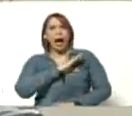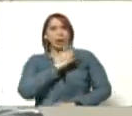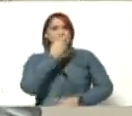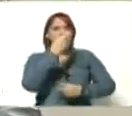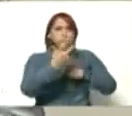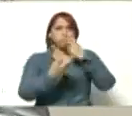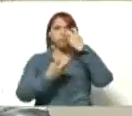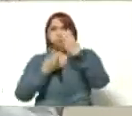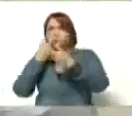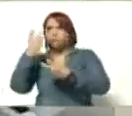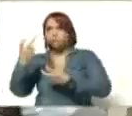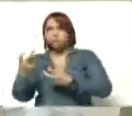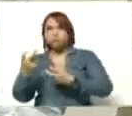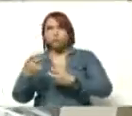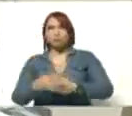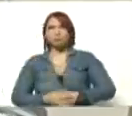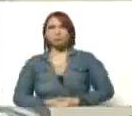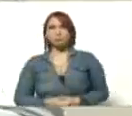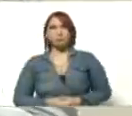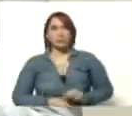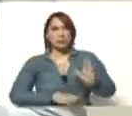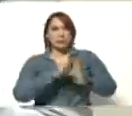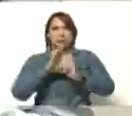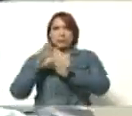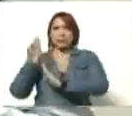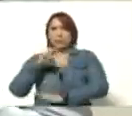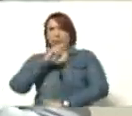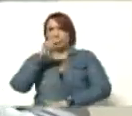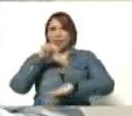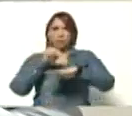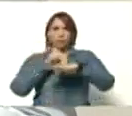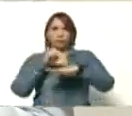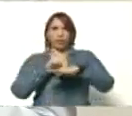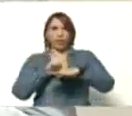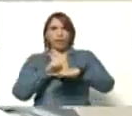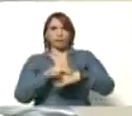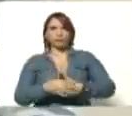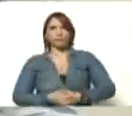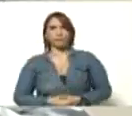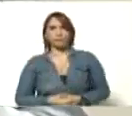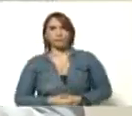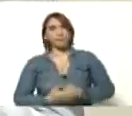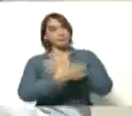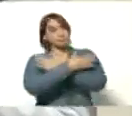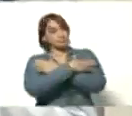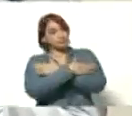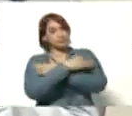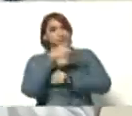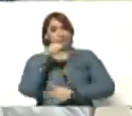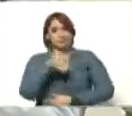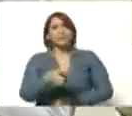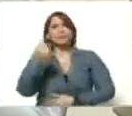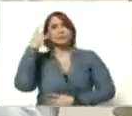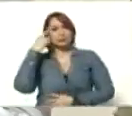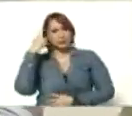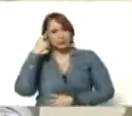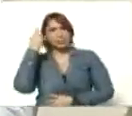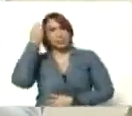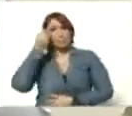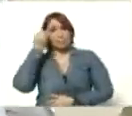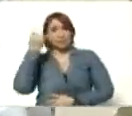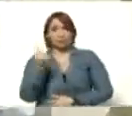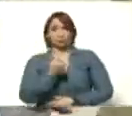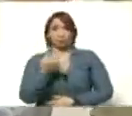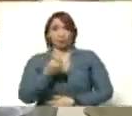lo local, y desde lo local, el desarrollo nacional. Una carrera extraordinaria. Te felicito. Sé que estás pensando no solamente en